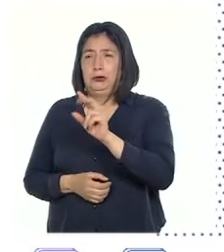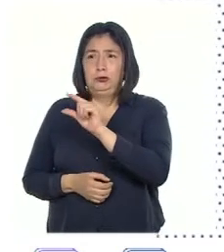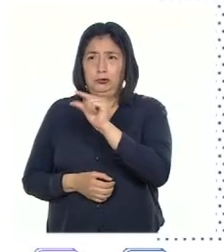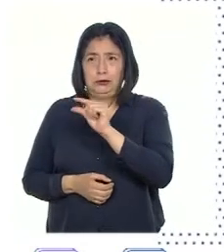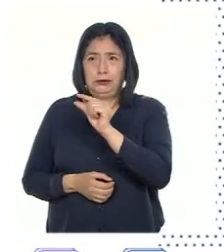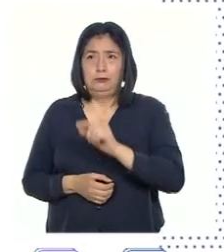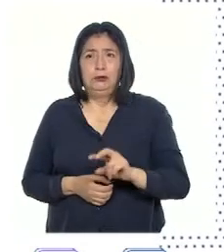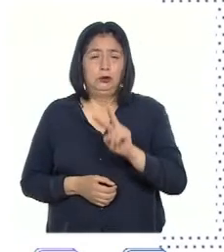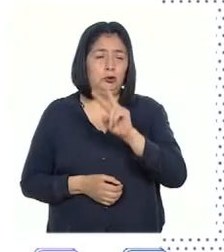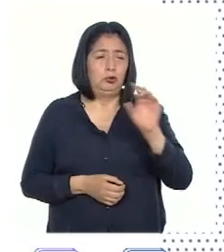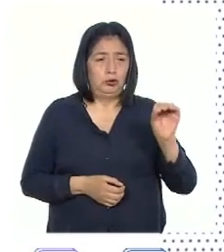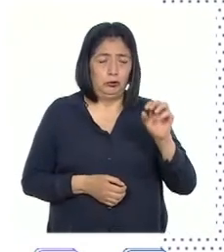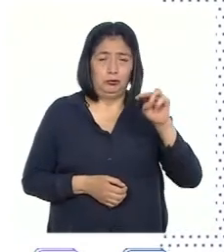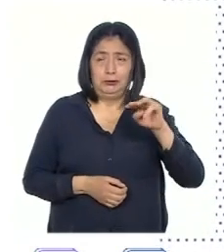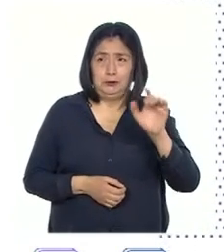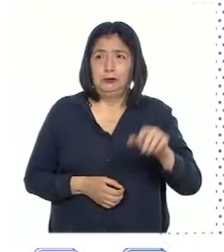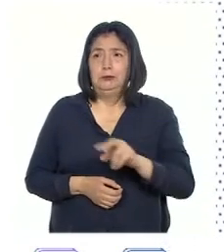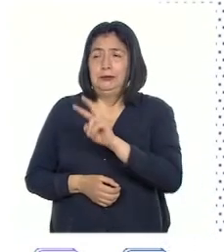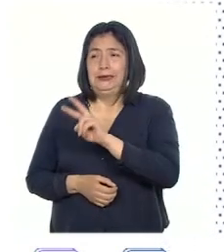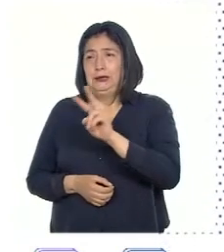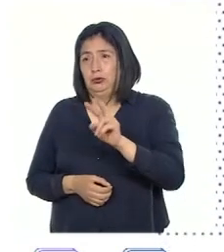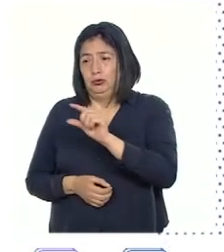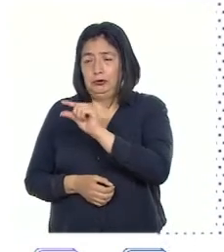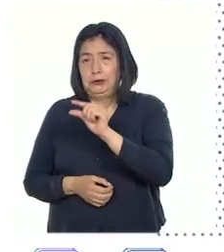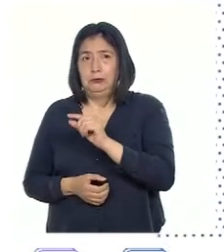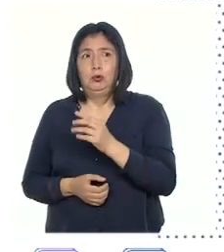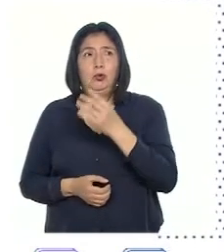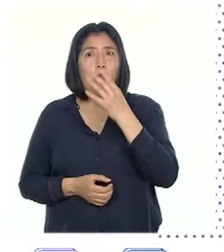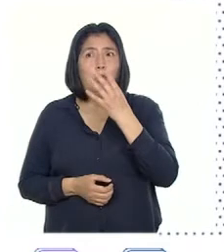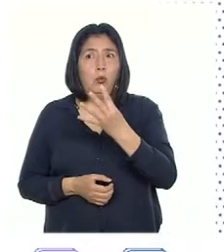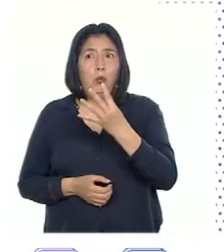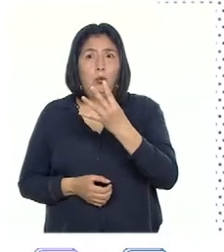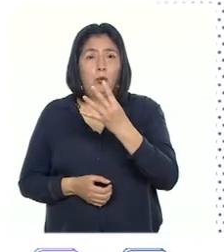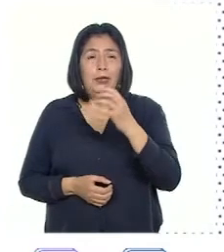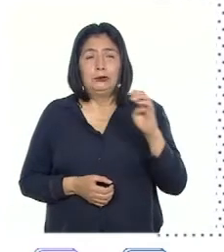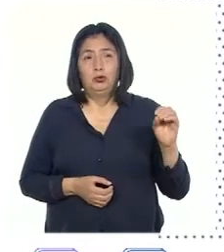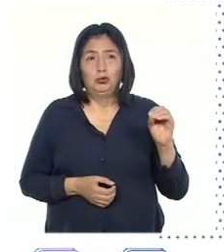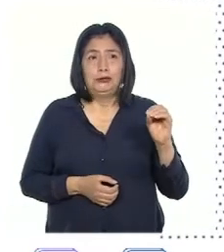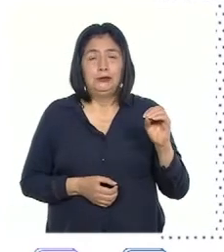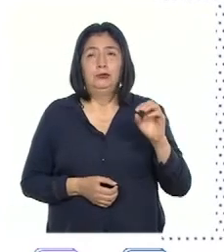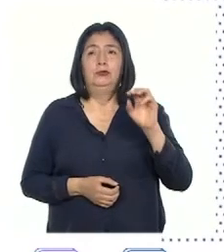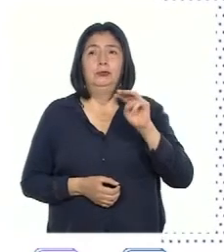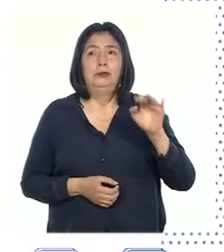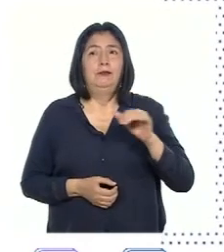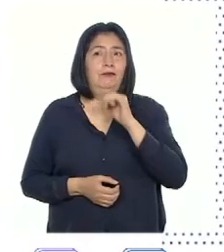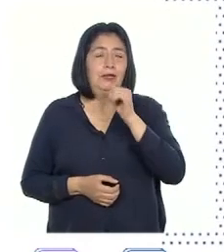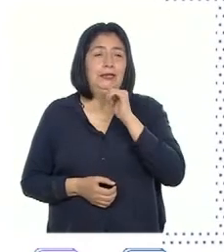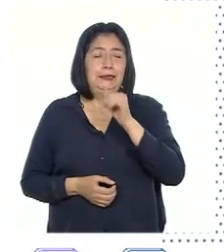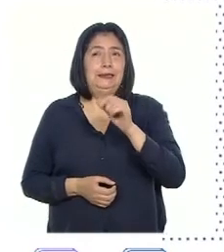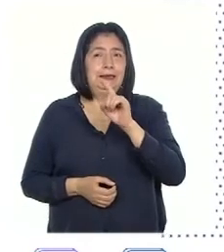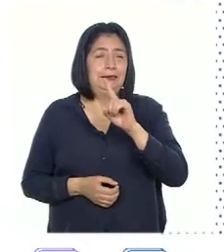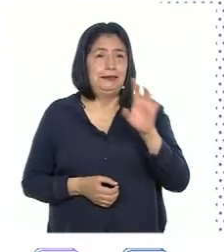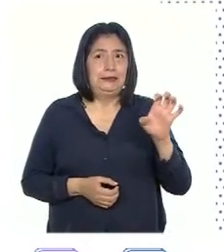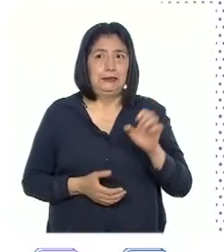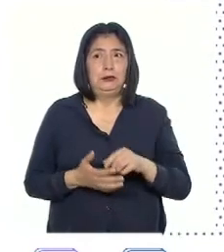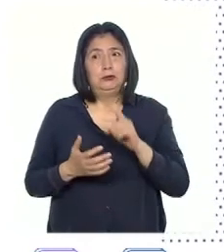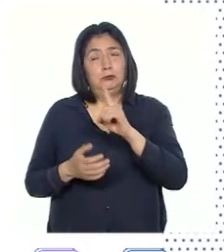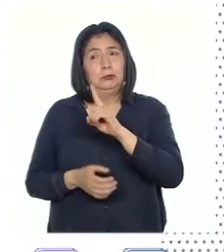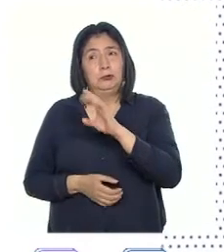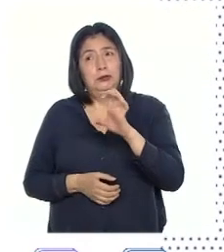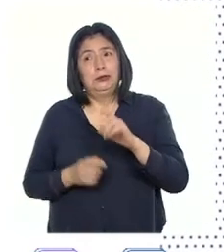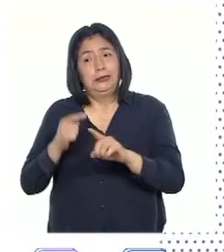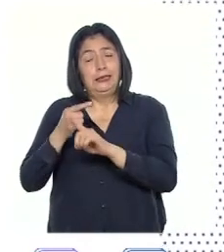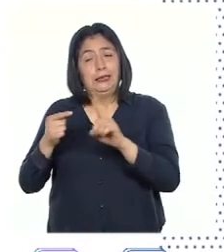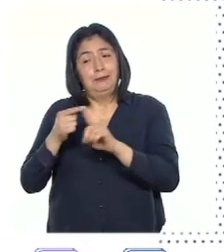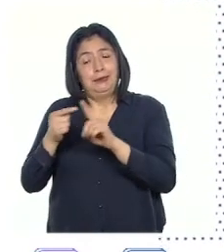otros 200 mililitros hay otros 22 gramos. Ya van 400 mililitros. Faltan 100 mililitros. Como 100